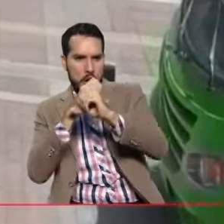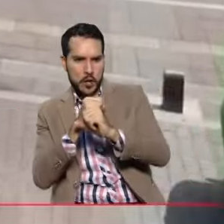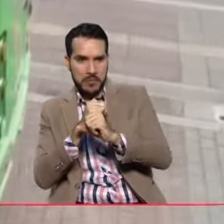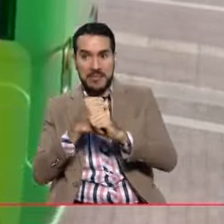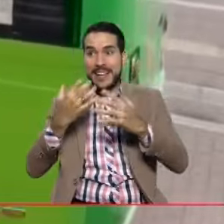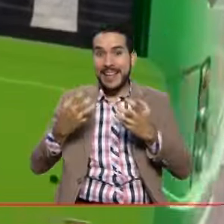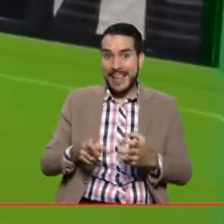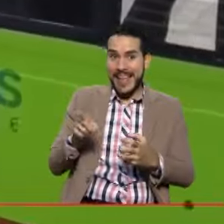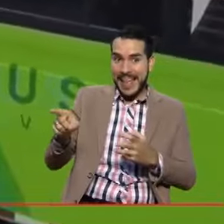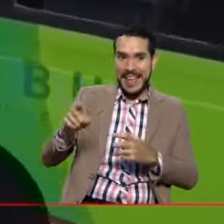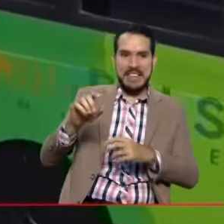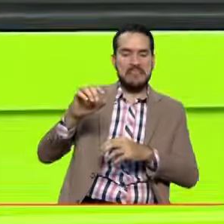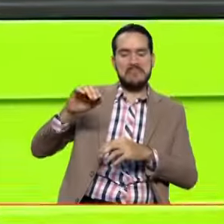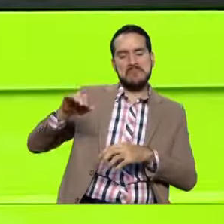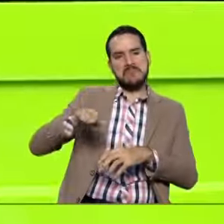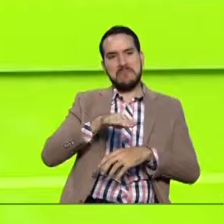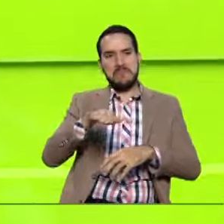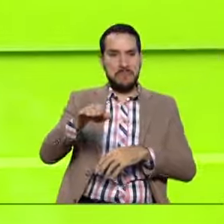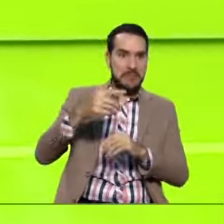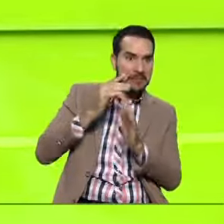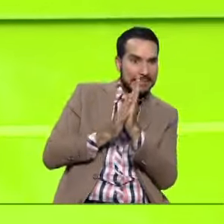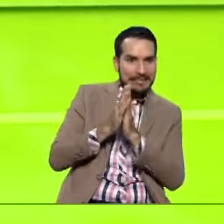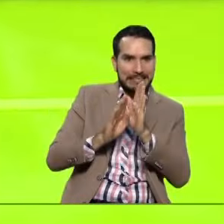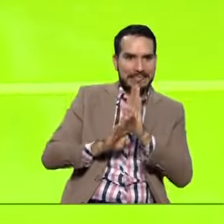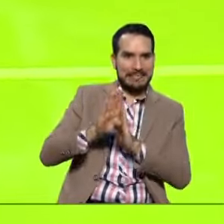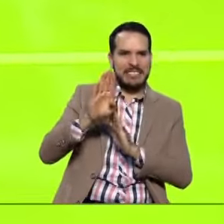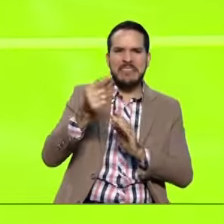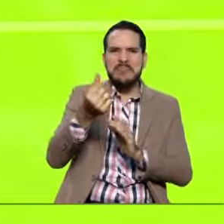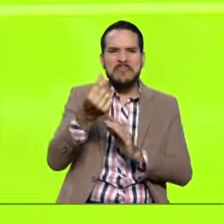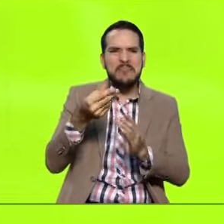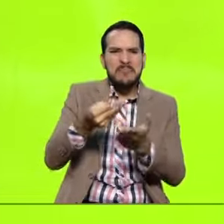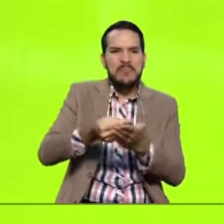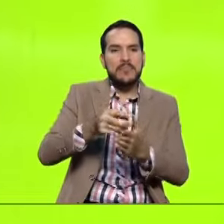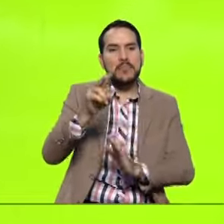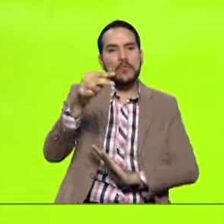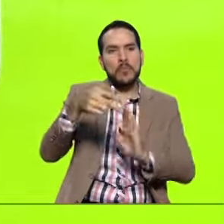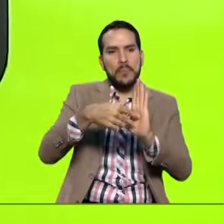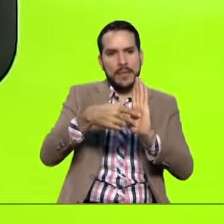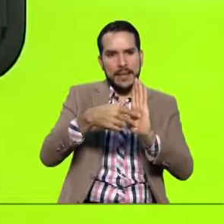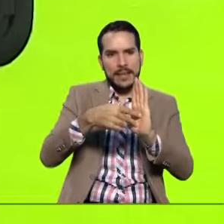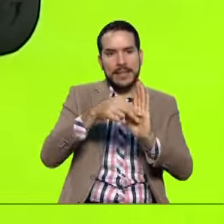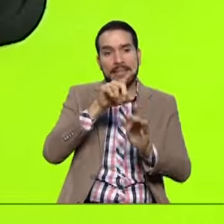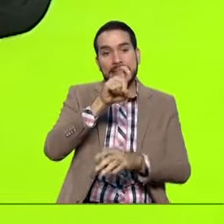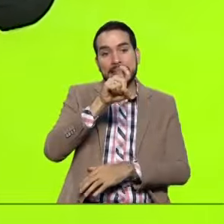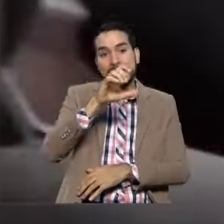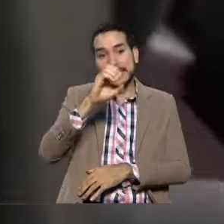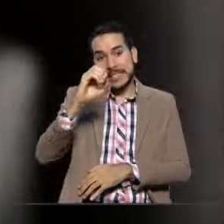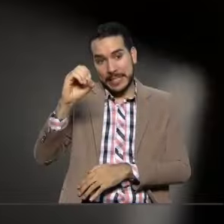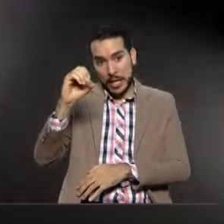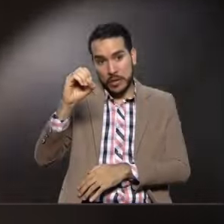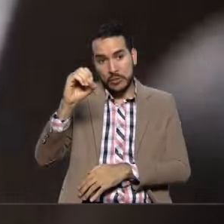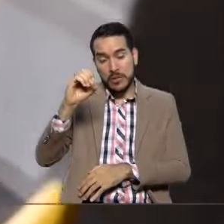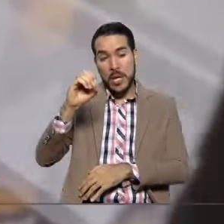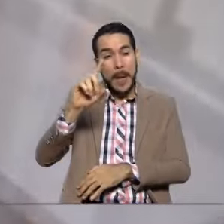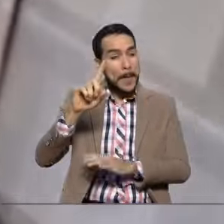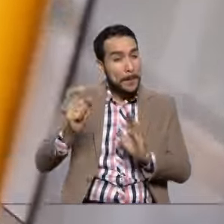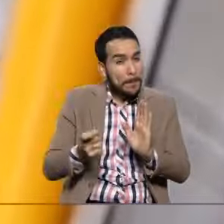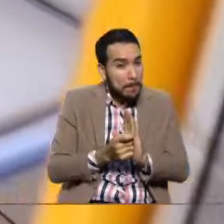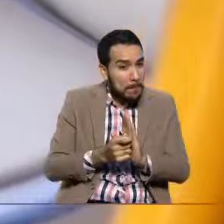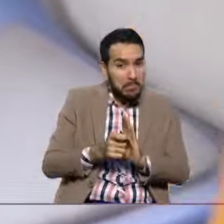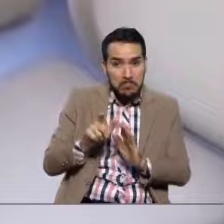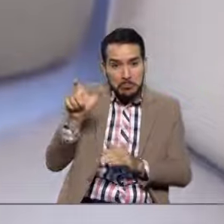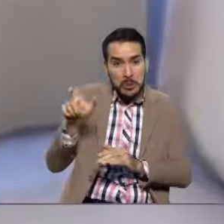progresiva. El valor del pasaje de este nuevo modelo será de 2.600 pesos, pero si el usuario posee la tarjeta integrada, solo